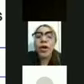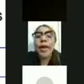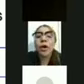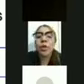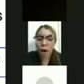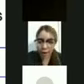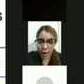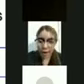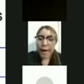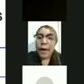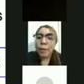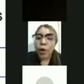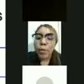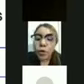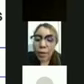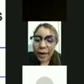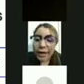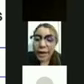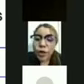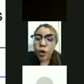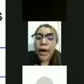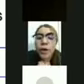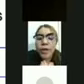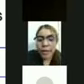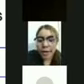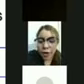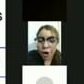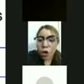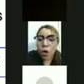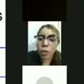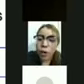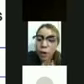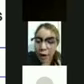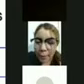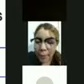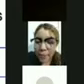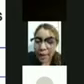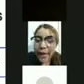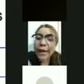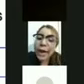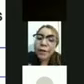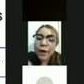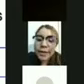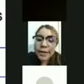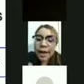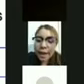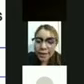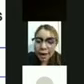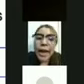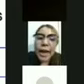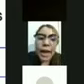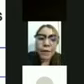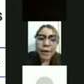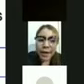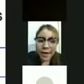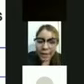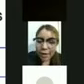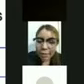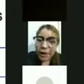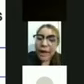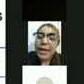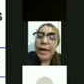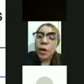representación del lenguaje la podemos ver tanto en lo escrito como en lo oral. Y la diferencia de esta, la